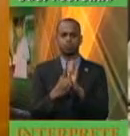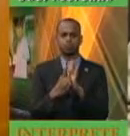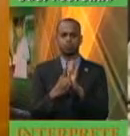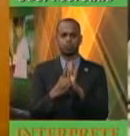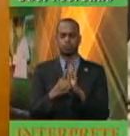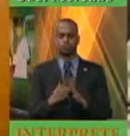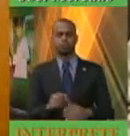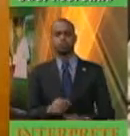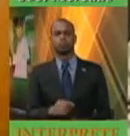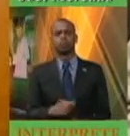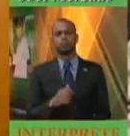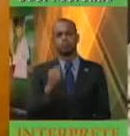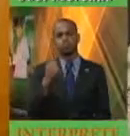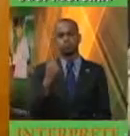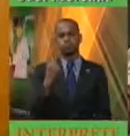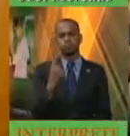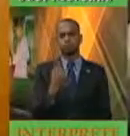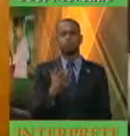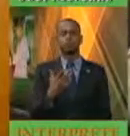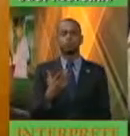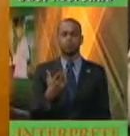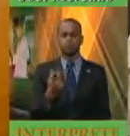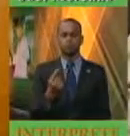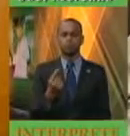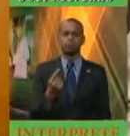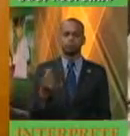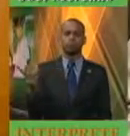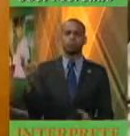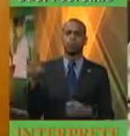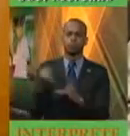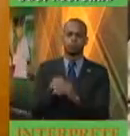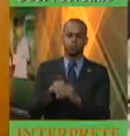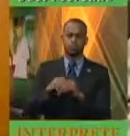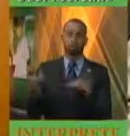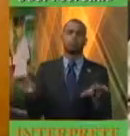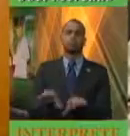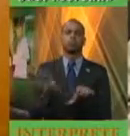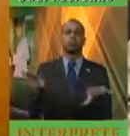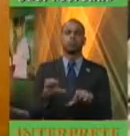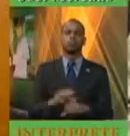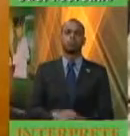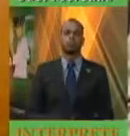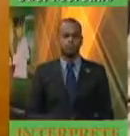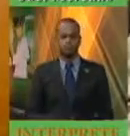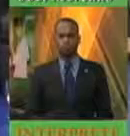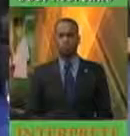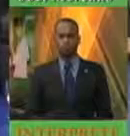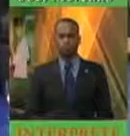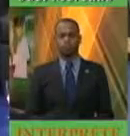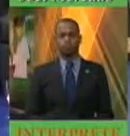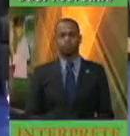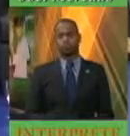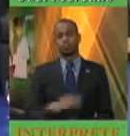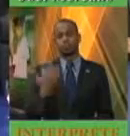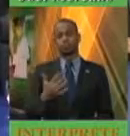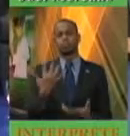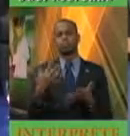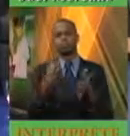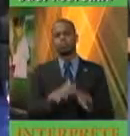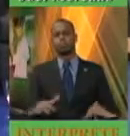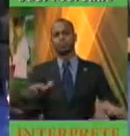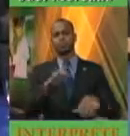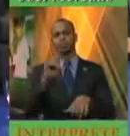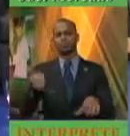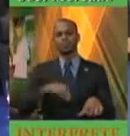tengan alguna discapacidad, deben participar en todos los procesos del país. ¿Cierto? O sea, es a nivel nacional que